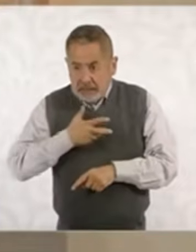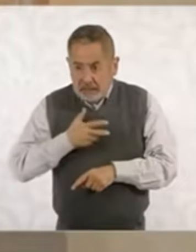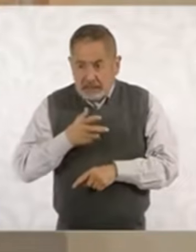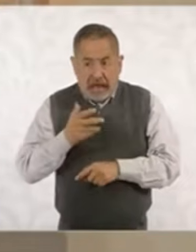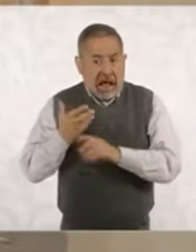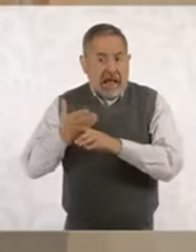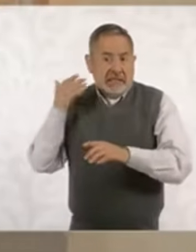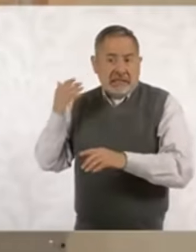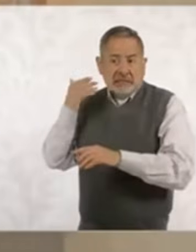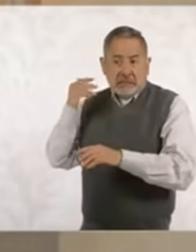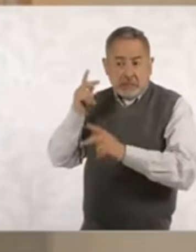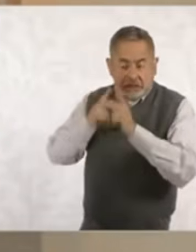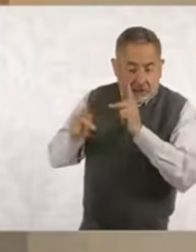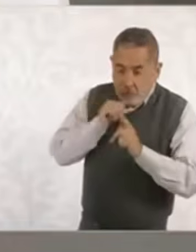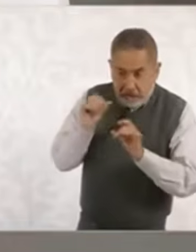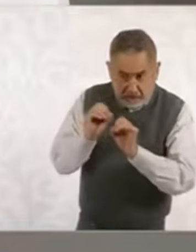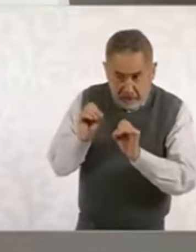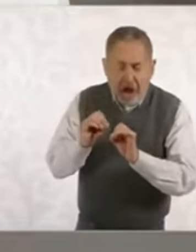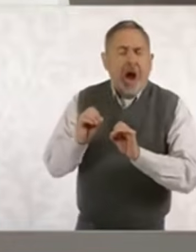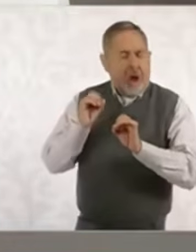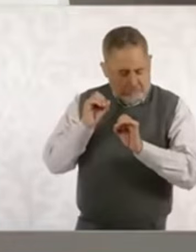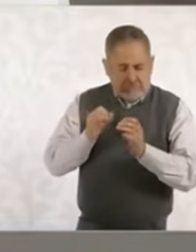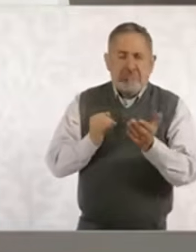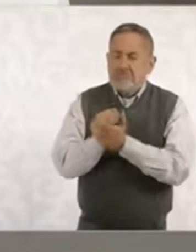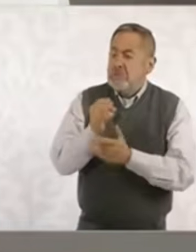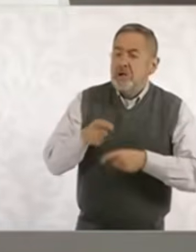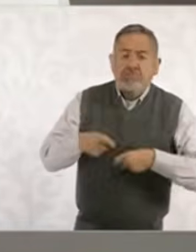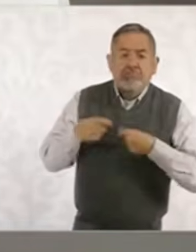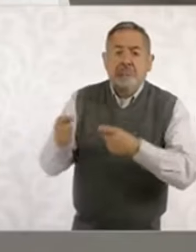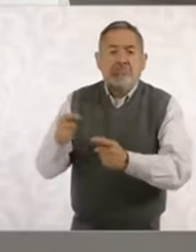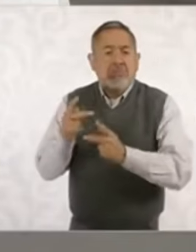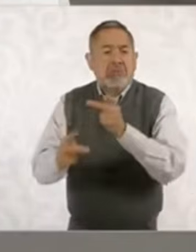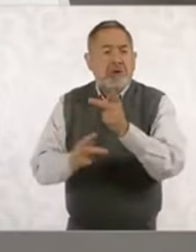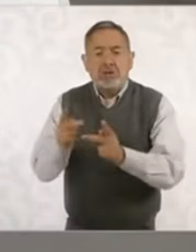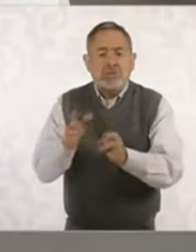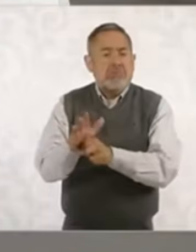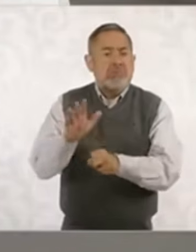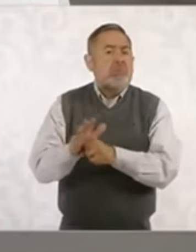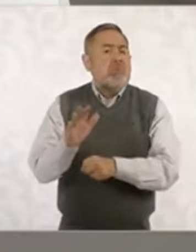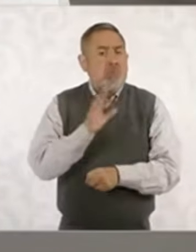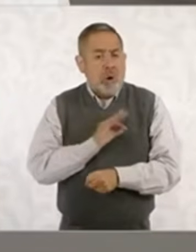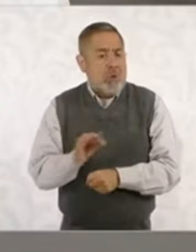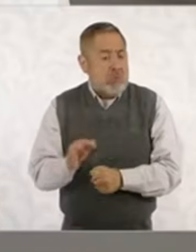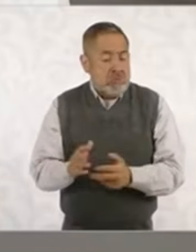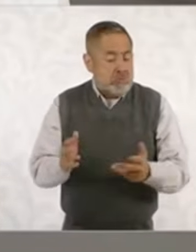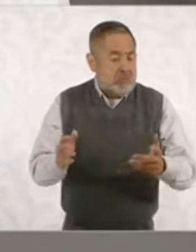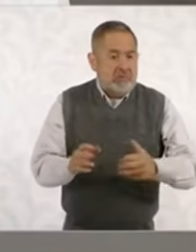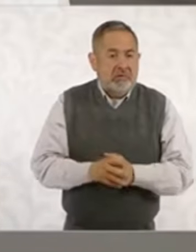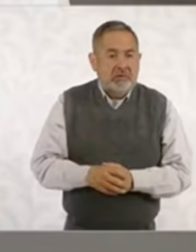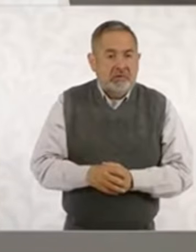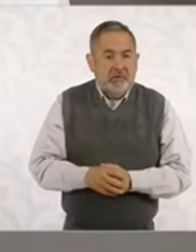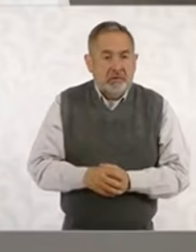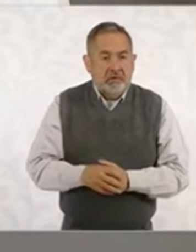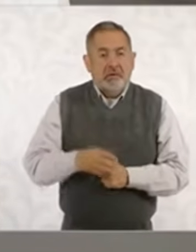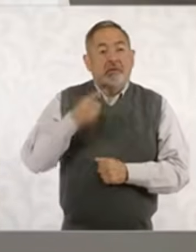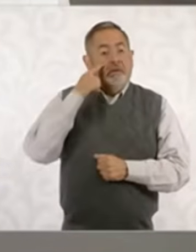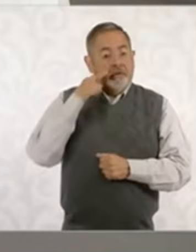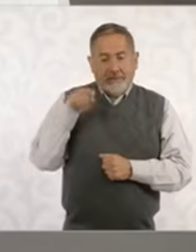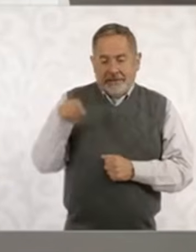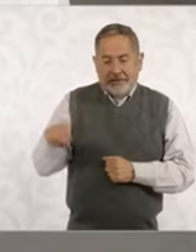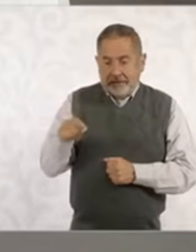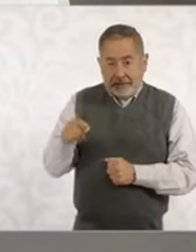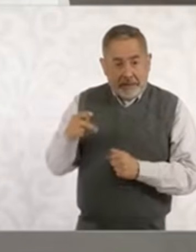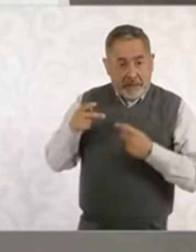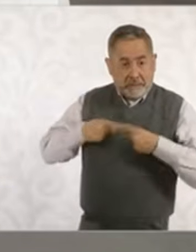mundo puede obtener un crédito. La buena noticia es que el crédito que